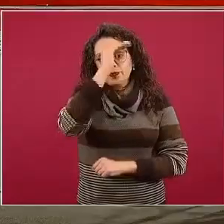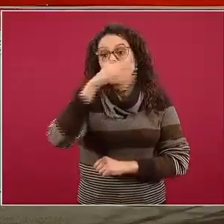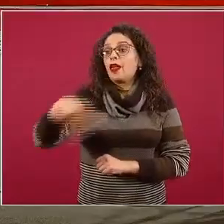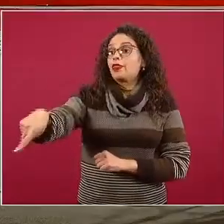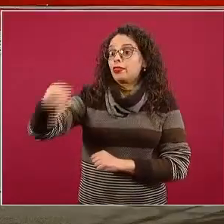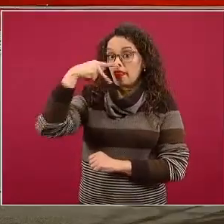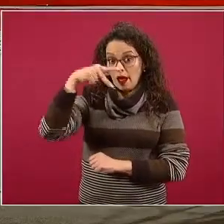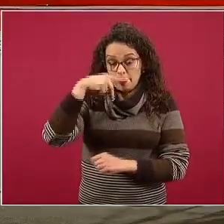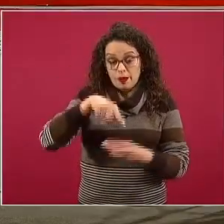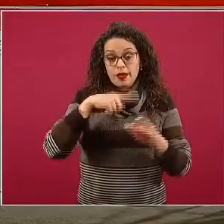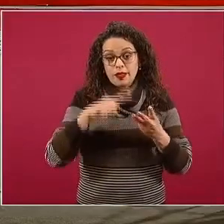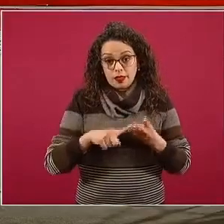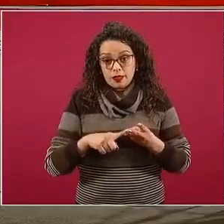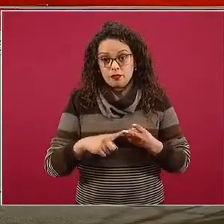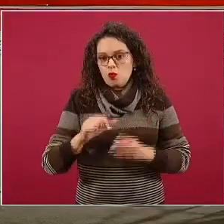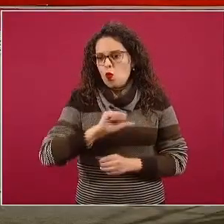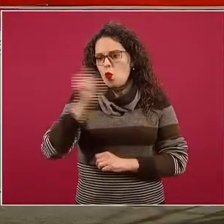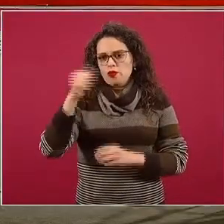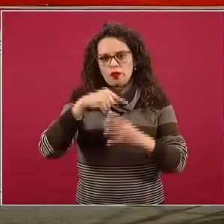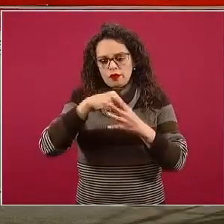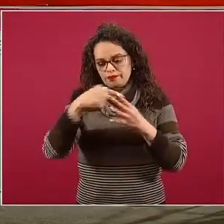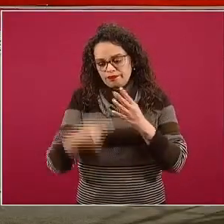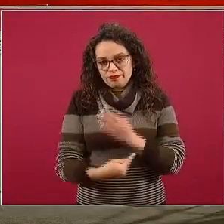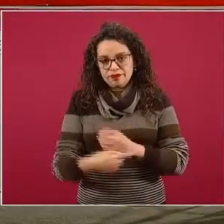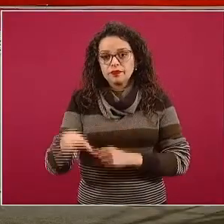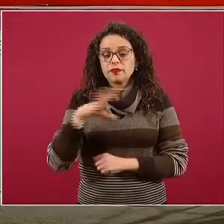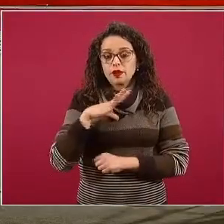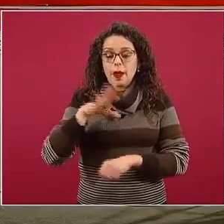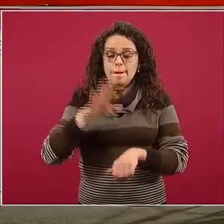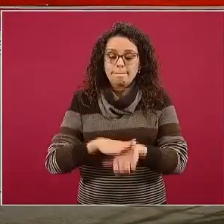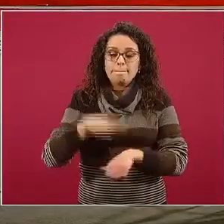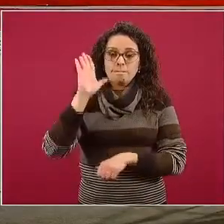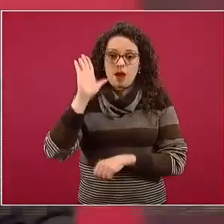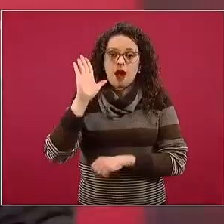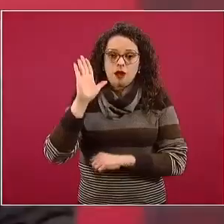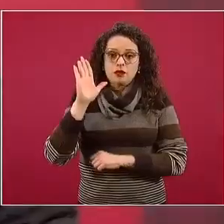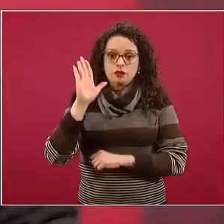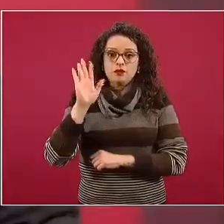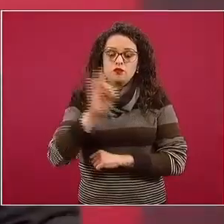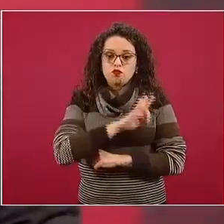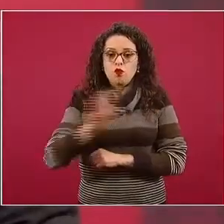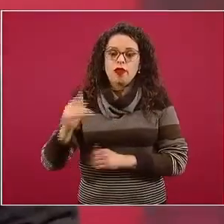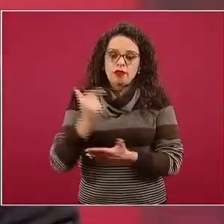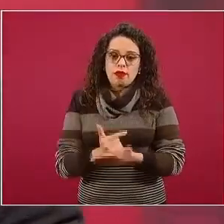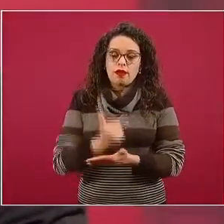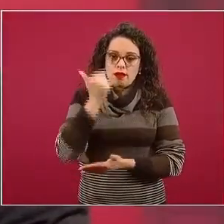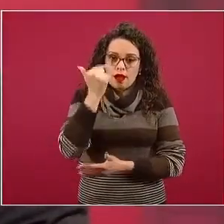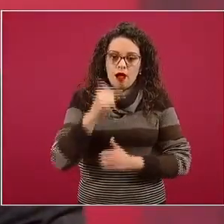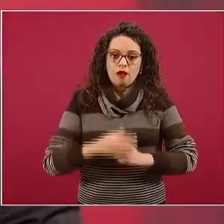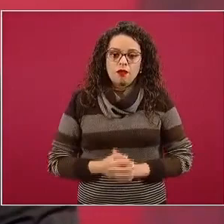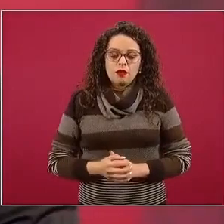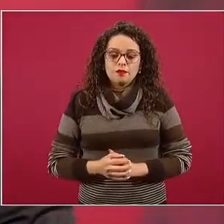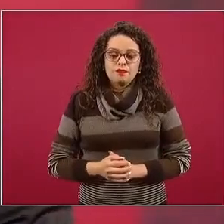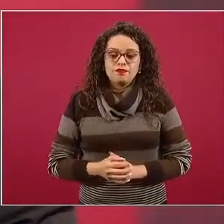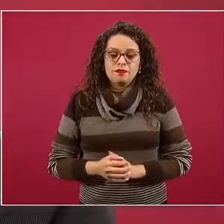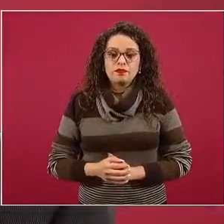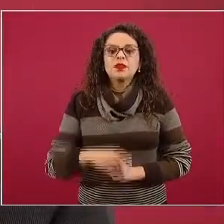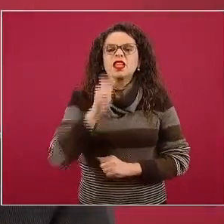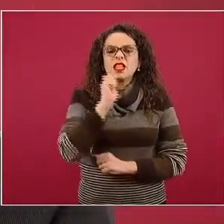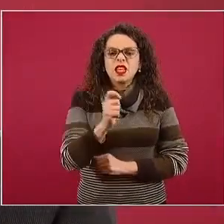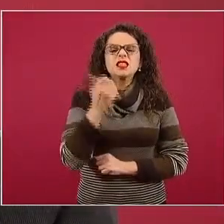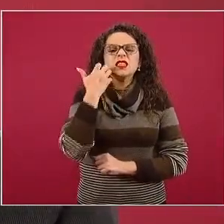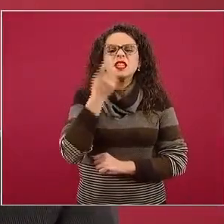tabaquismo y otras, tienen una mayor probabilidad de complicarse. La complicación quiere decir que presenten